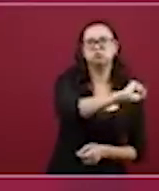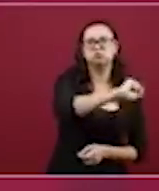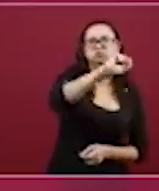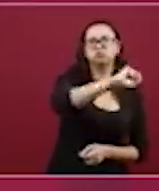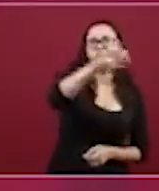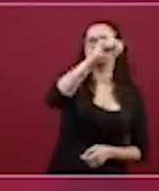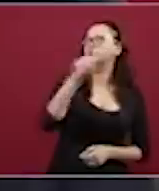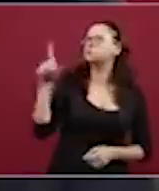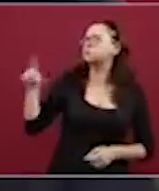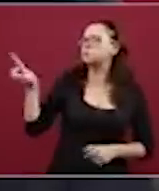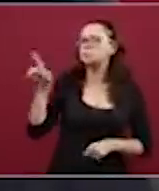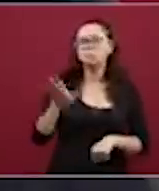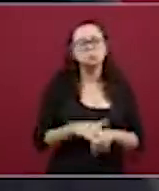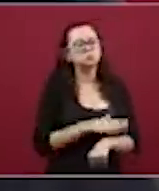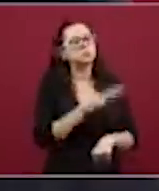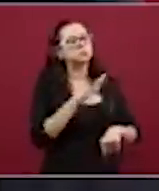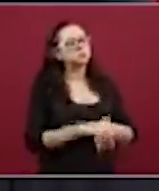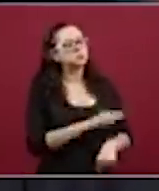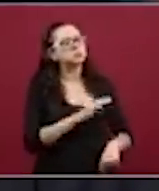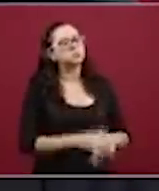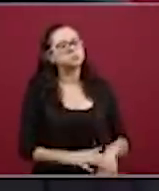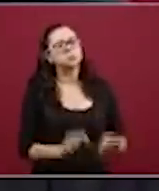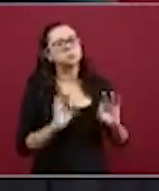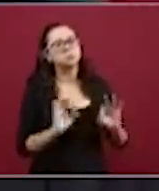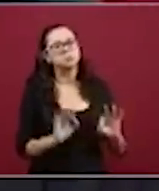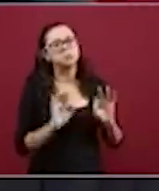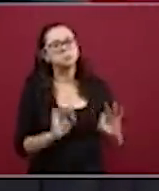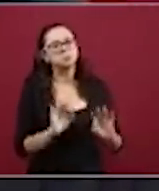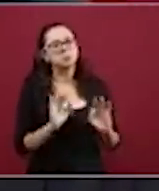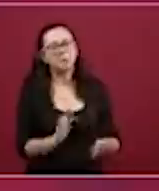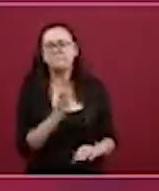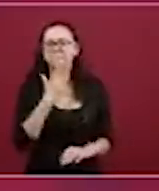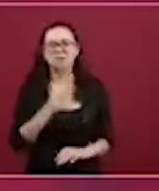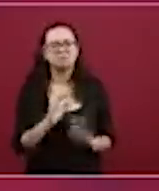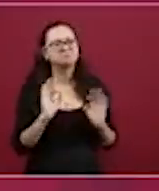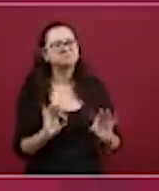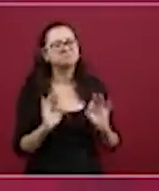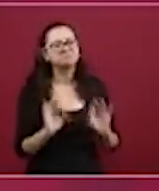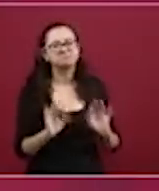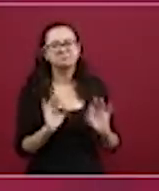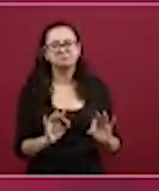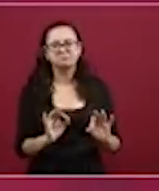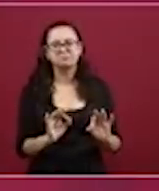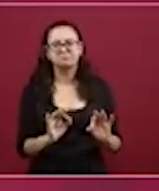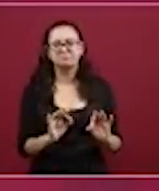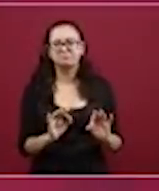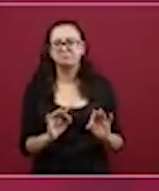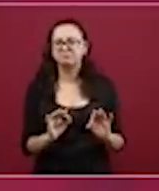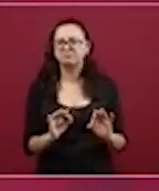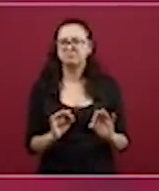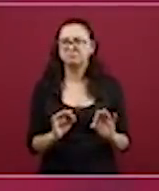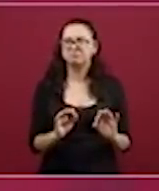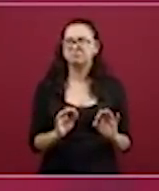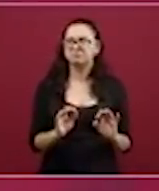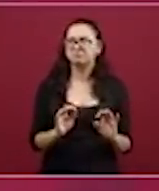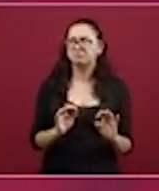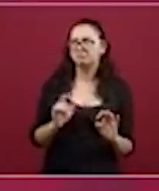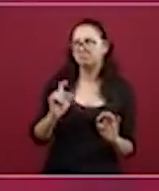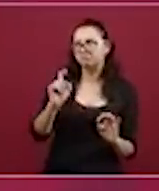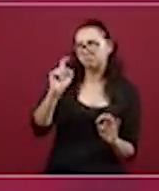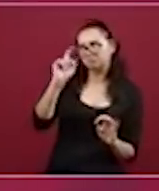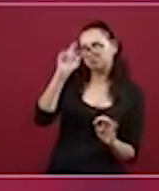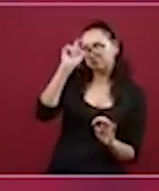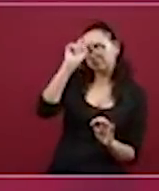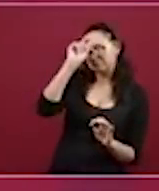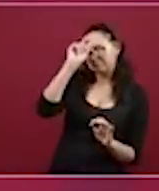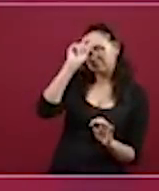calificaron como muy bien el desempeño de la empresa.